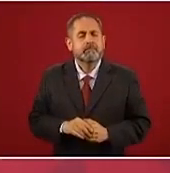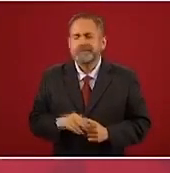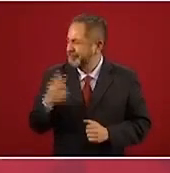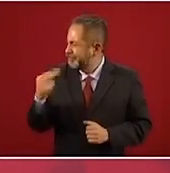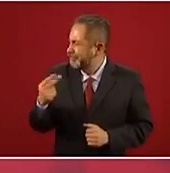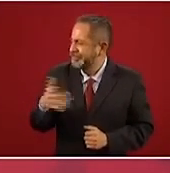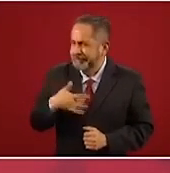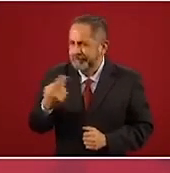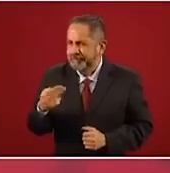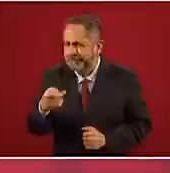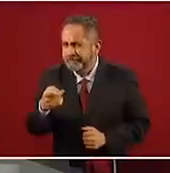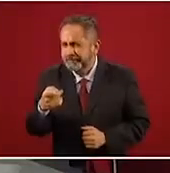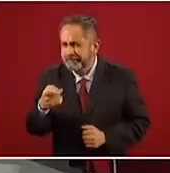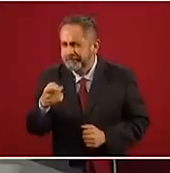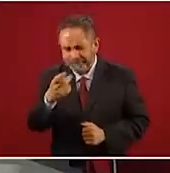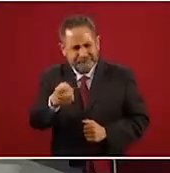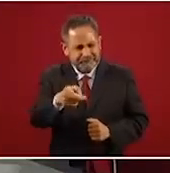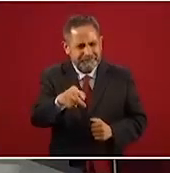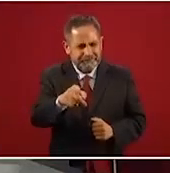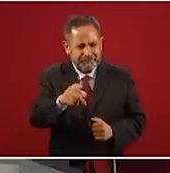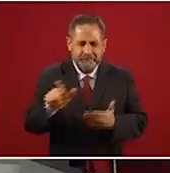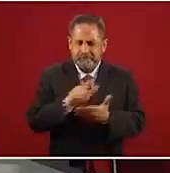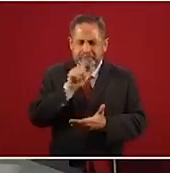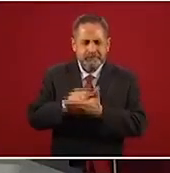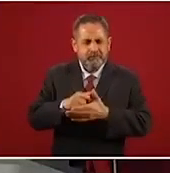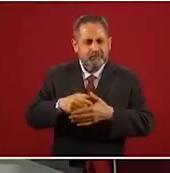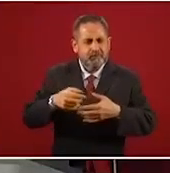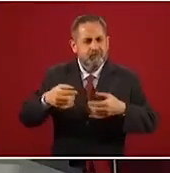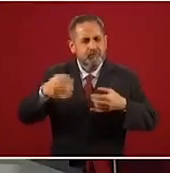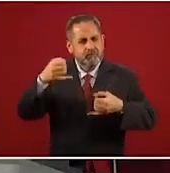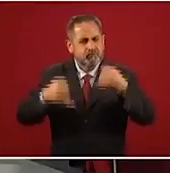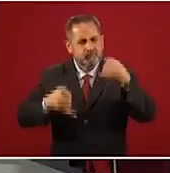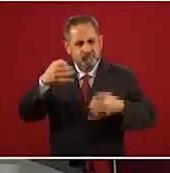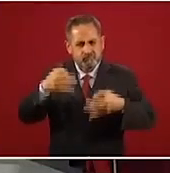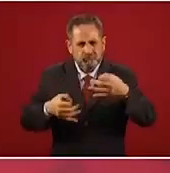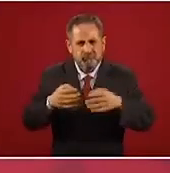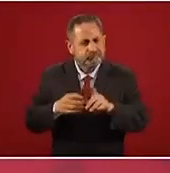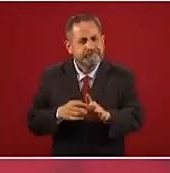¿cómo se llamó? Sí, judicial. Pues no,